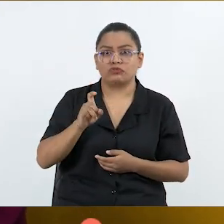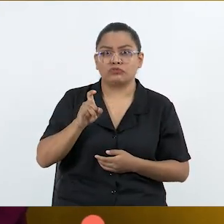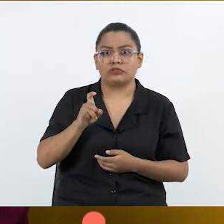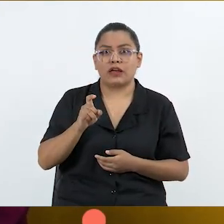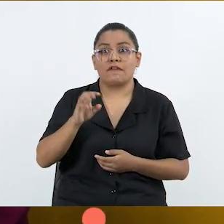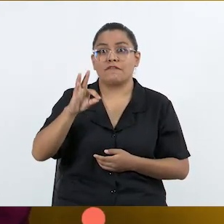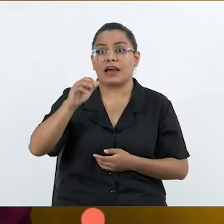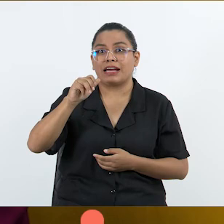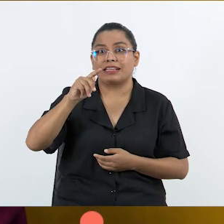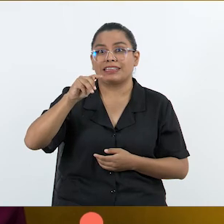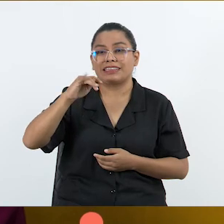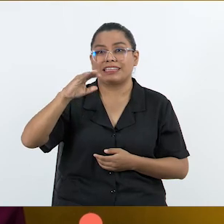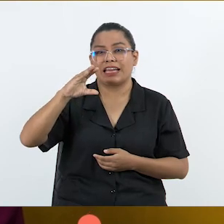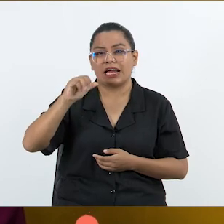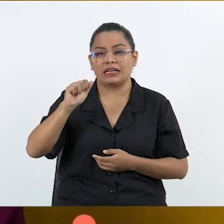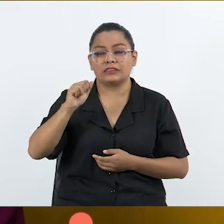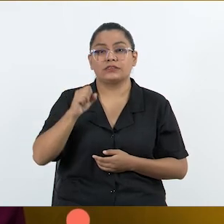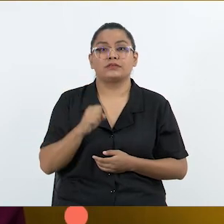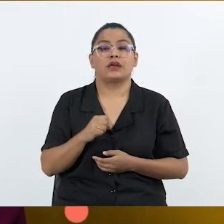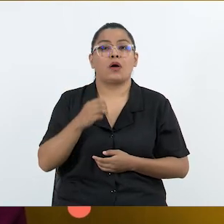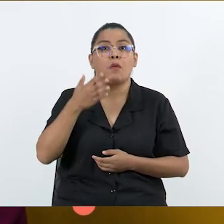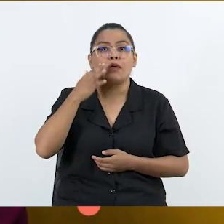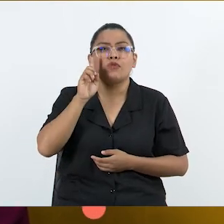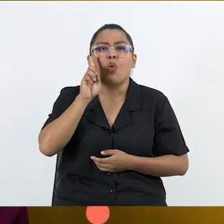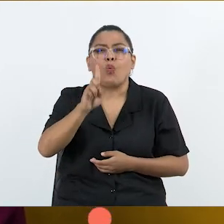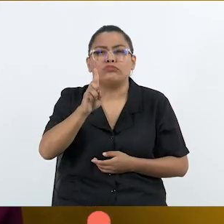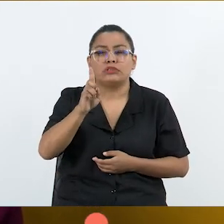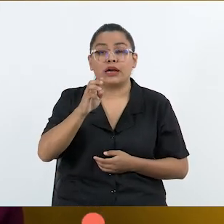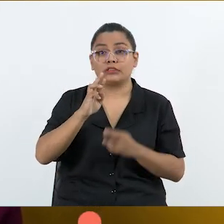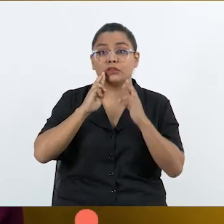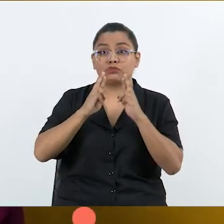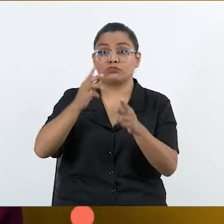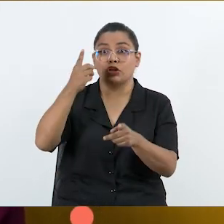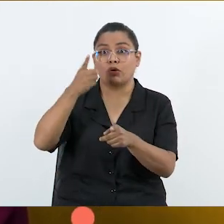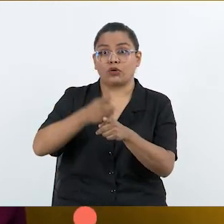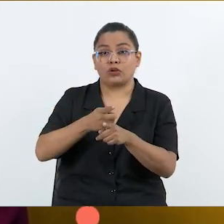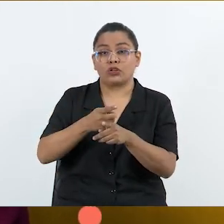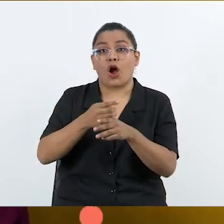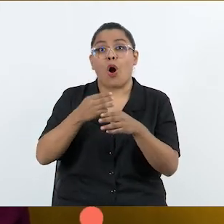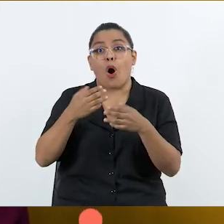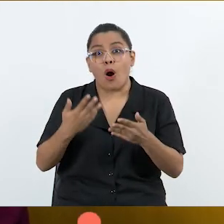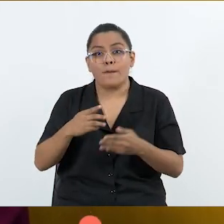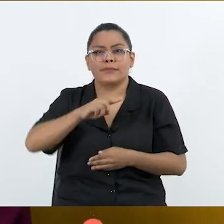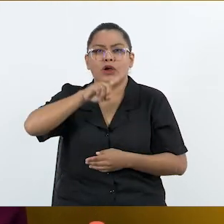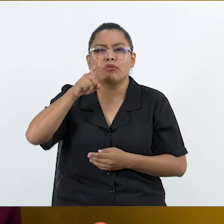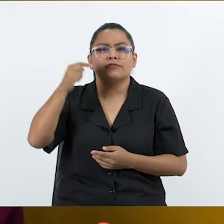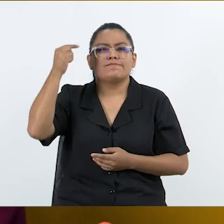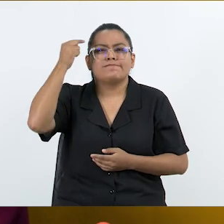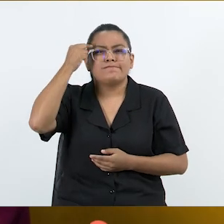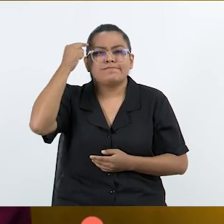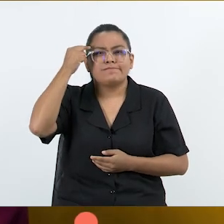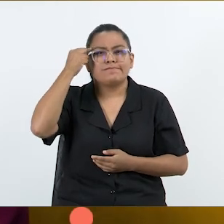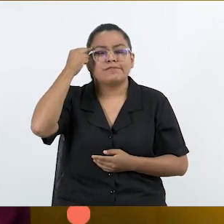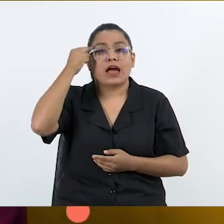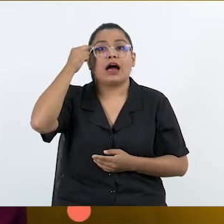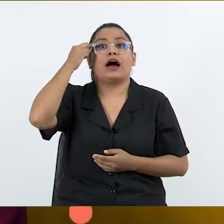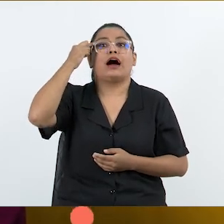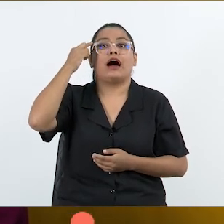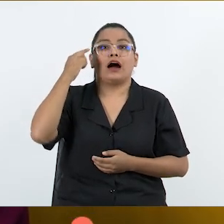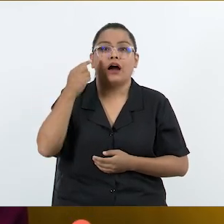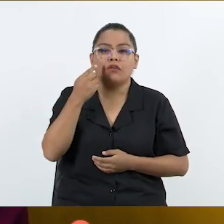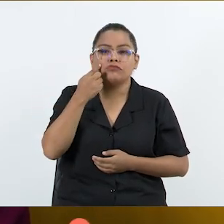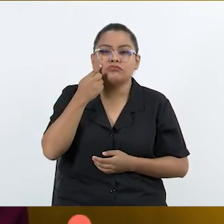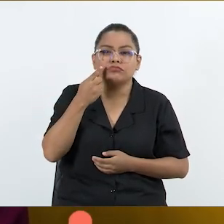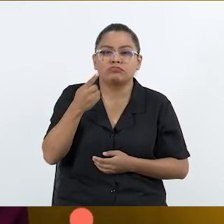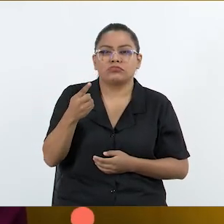preguntas fácticas, que son aquellas que requieren de una única respuesta correcta, y preguntas para pensar, que son aquellas